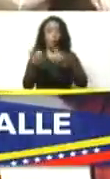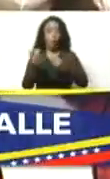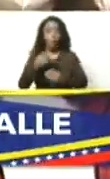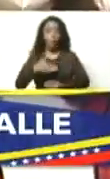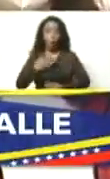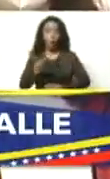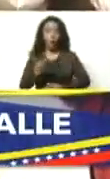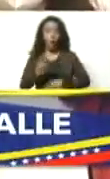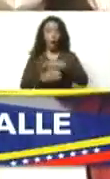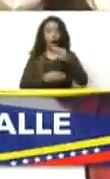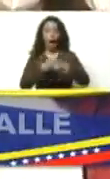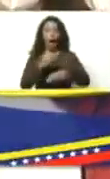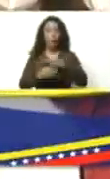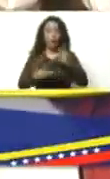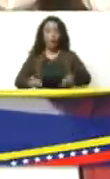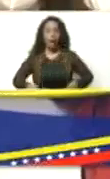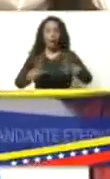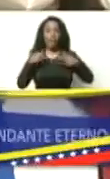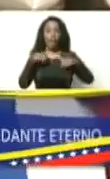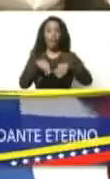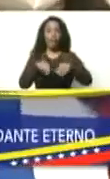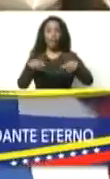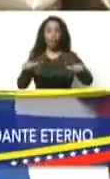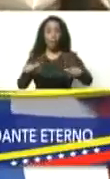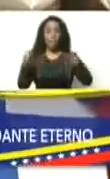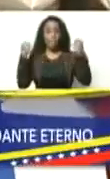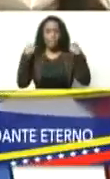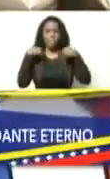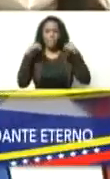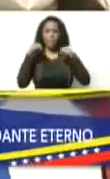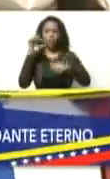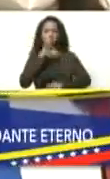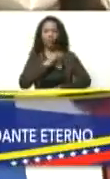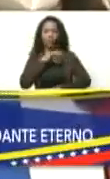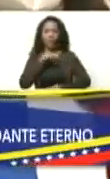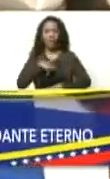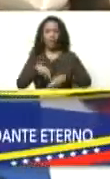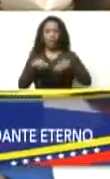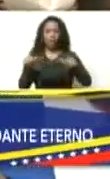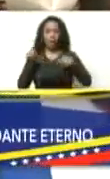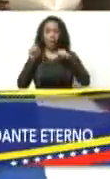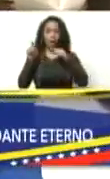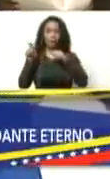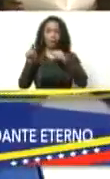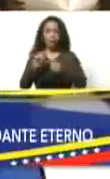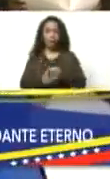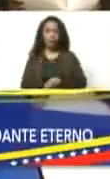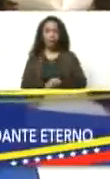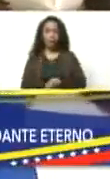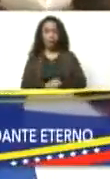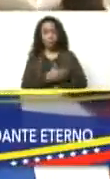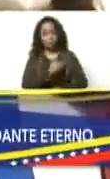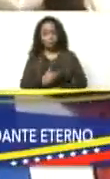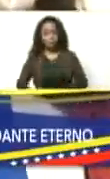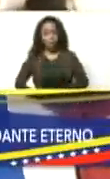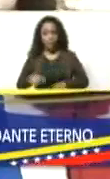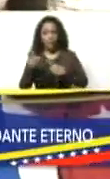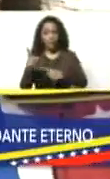podamos dignificar la vida en el territorio y practicar el socialismo en el territorio. De ahí, presidente, que